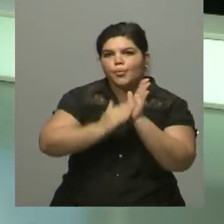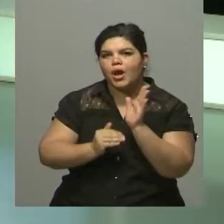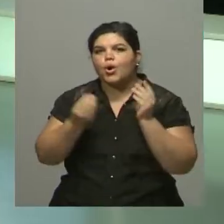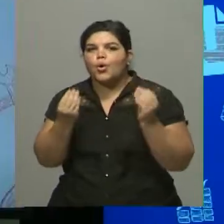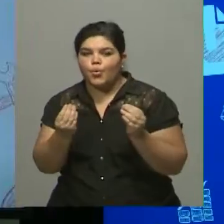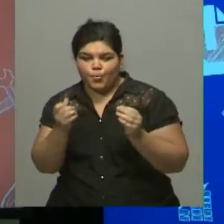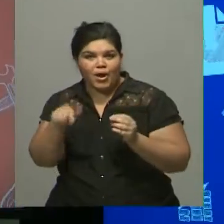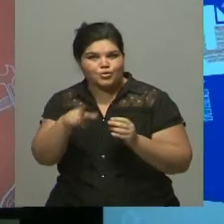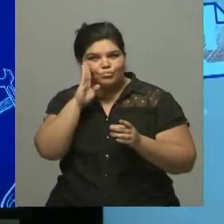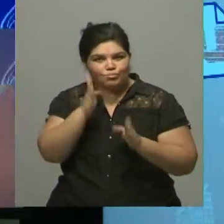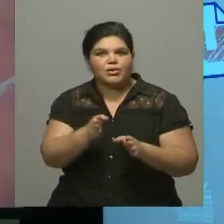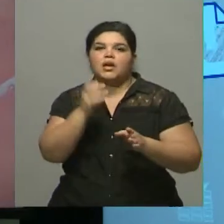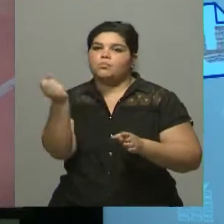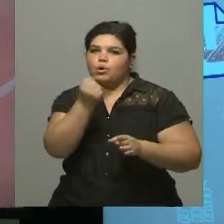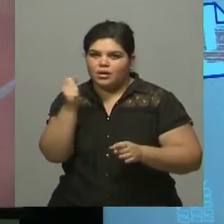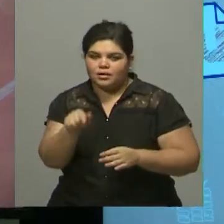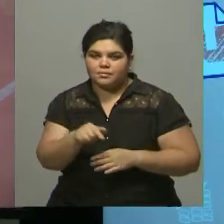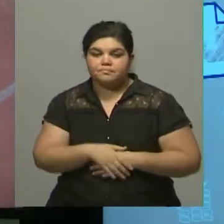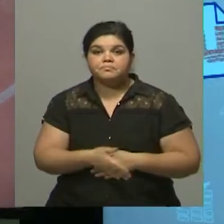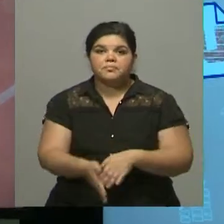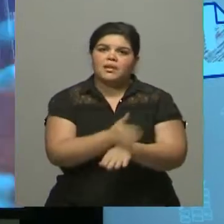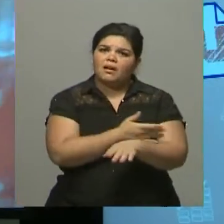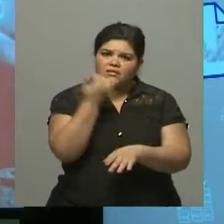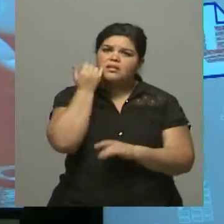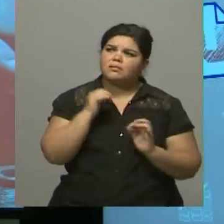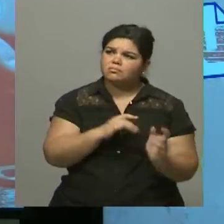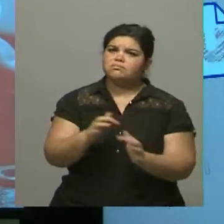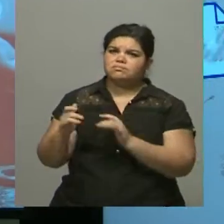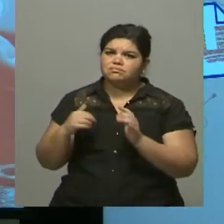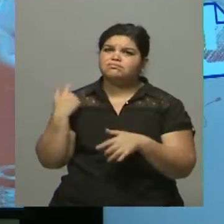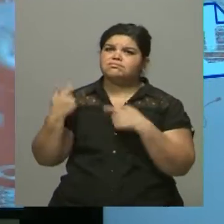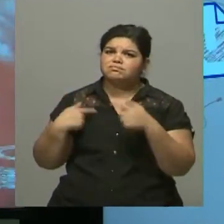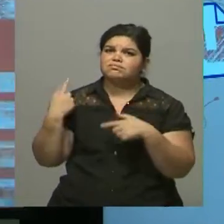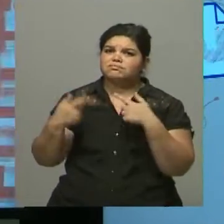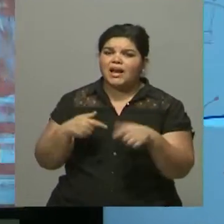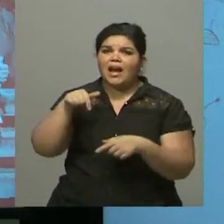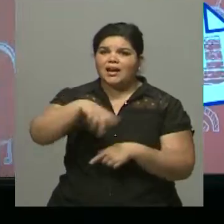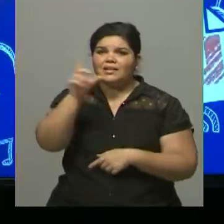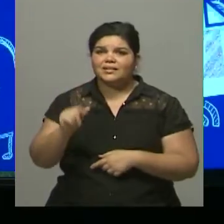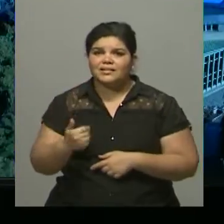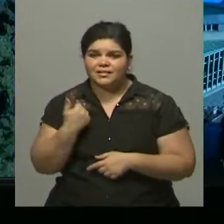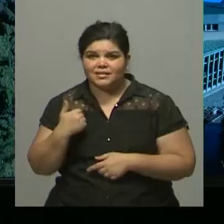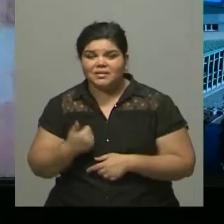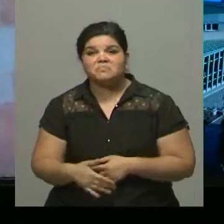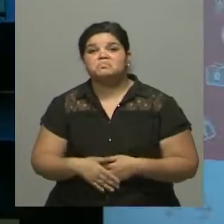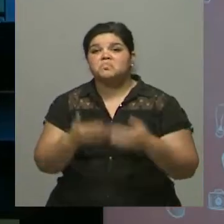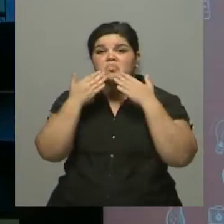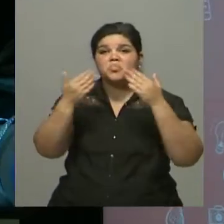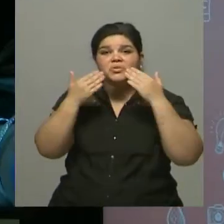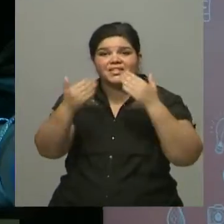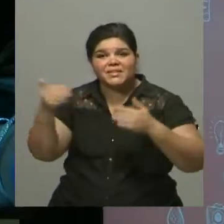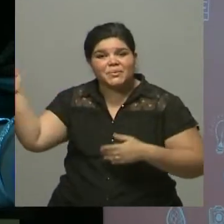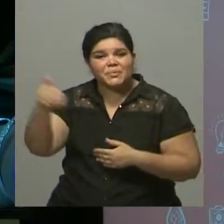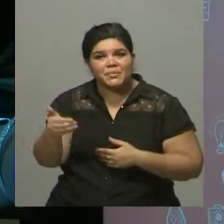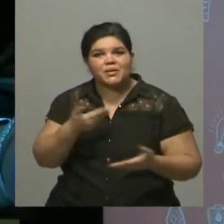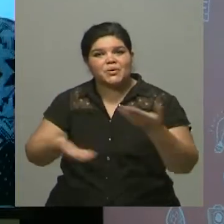laboral. Tal cual, y es de lo que se viene hablando y mucho, ¿no?, en estos últimos tiempos en la Argentina. Gonzalo, muchísimas gracias por venir a compartir un rato con